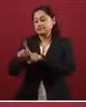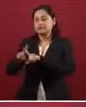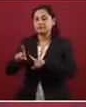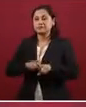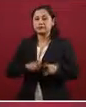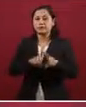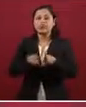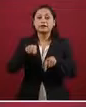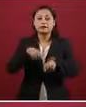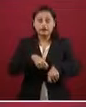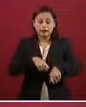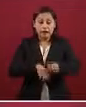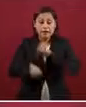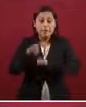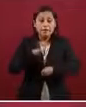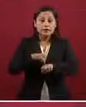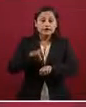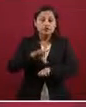empresas extranjeras.